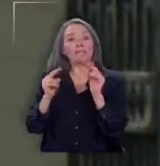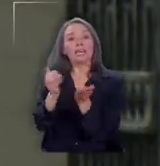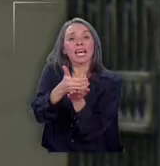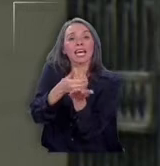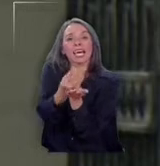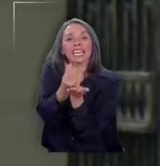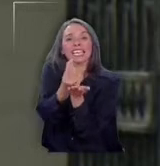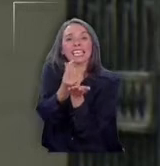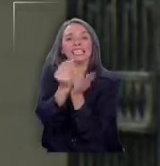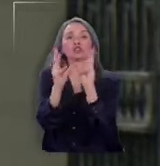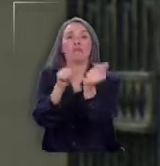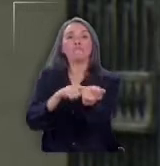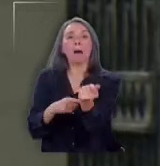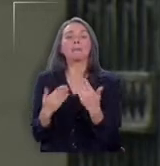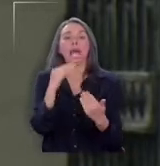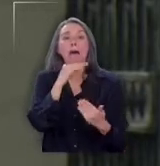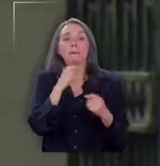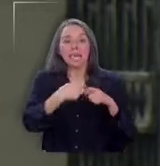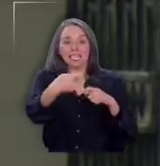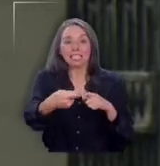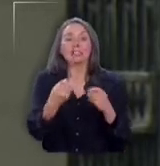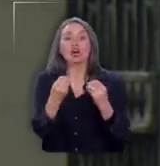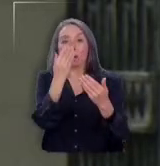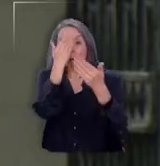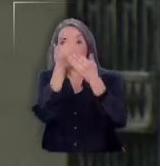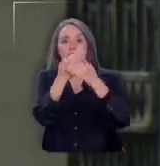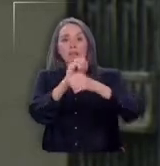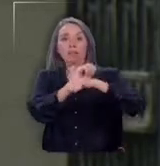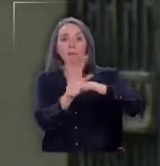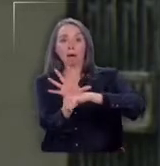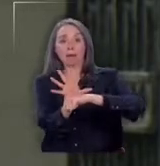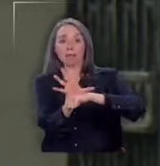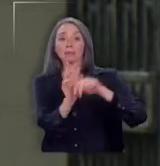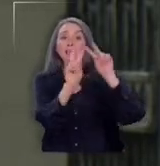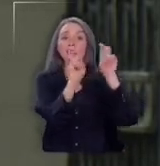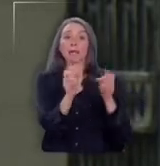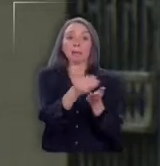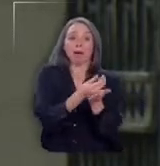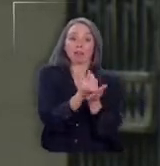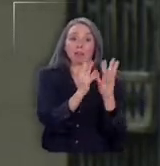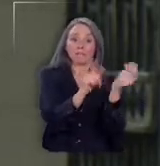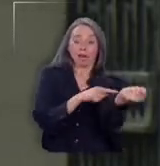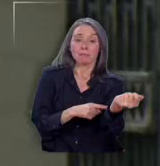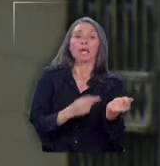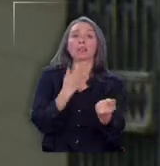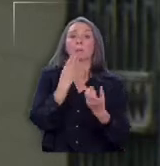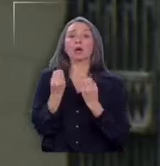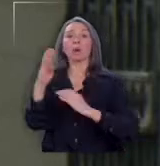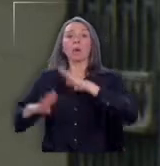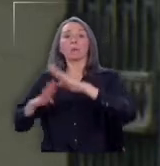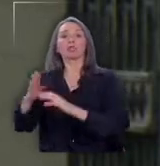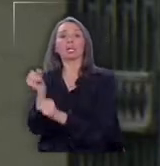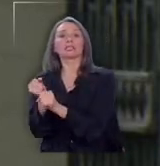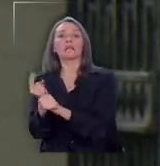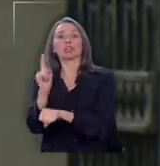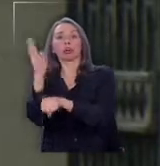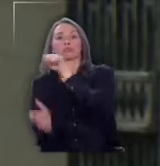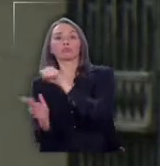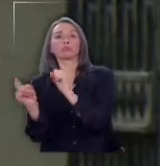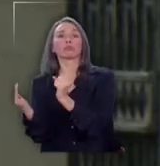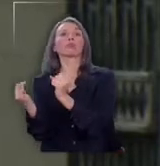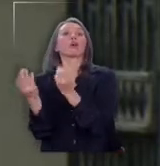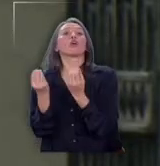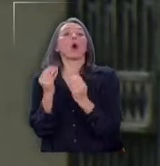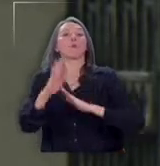emergencia y cómo seguimos enfrentando la pandemia en este tema y también cómo protegemos los empleos cómo cuidamos